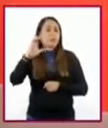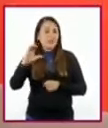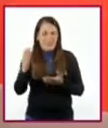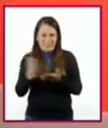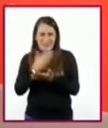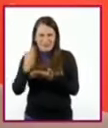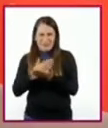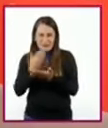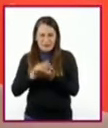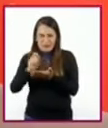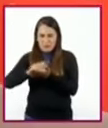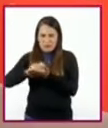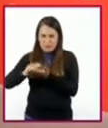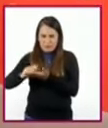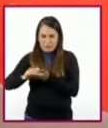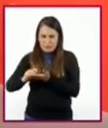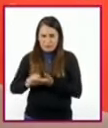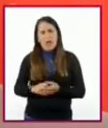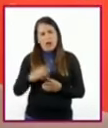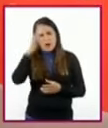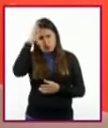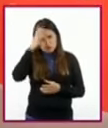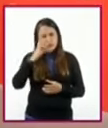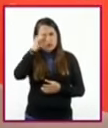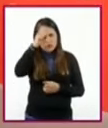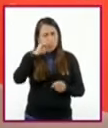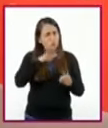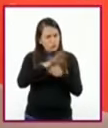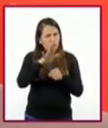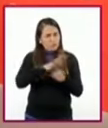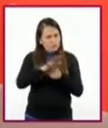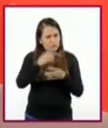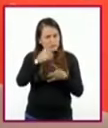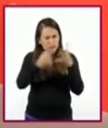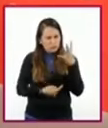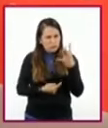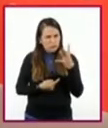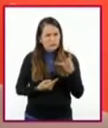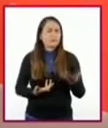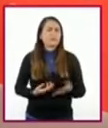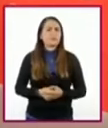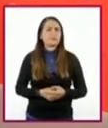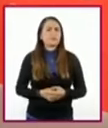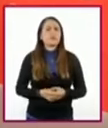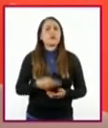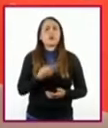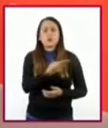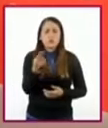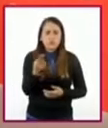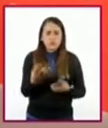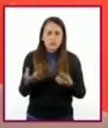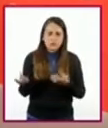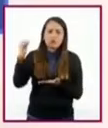ya que tenemos elementos suficientes para definir el concepto que deberán incorporar.